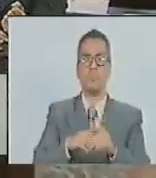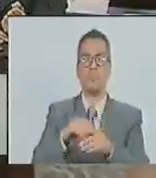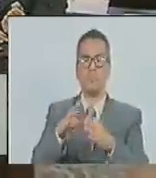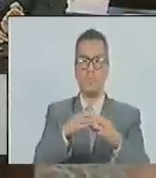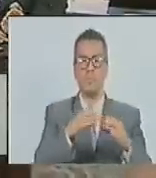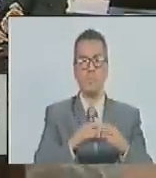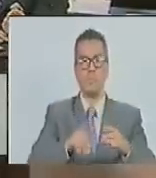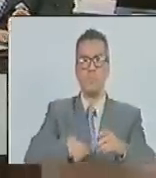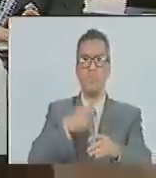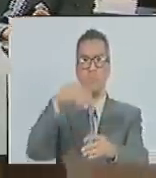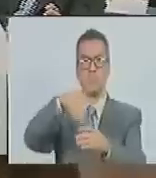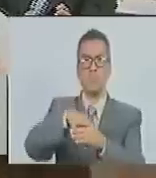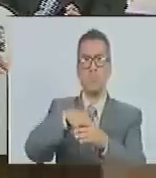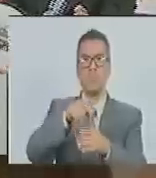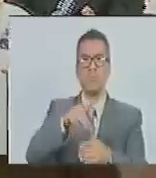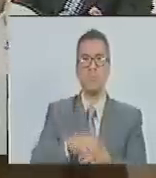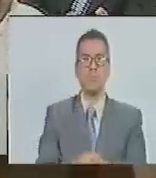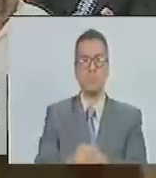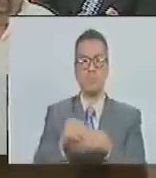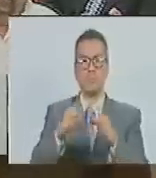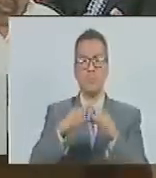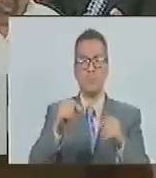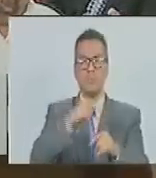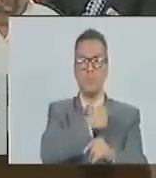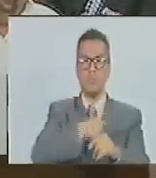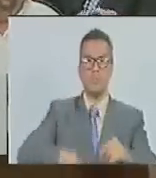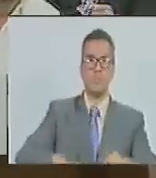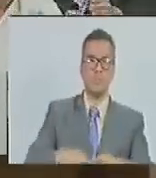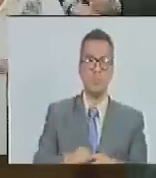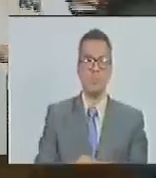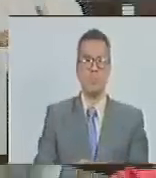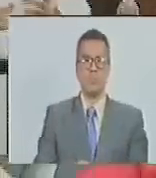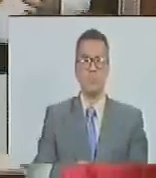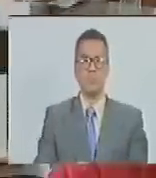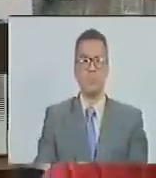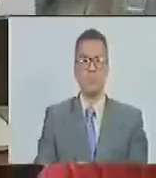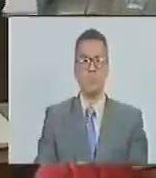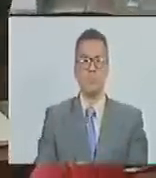correspondiente del Poder Electoral. Es todo, ciudadano presidente.